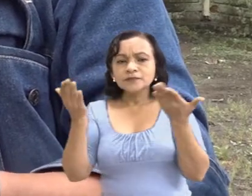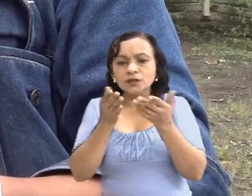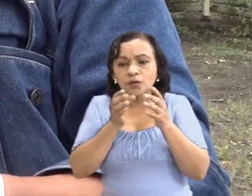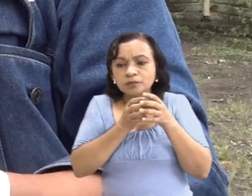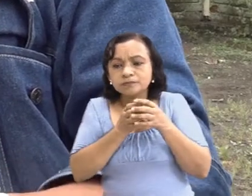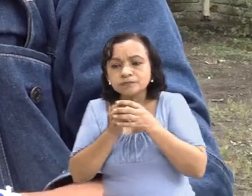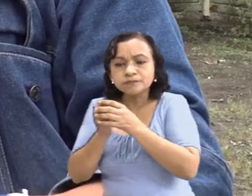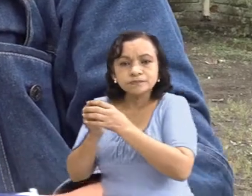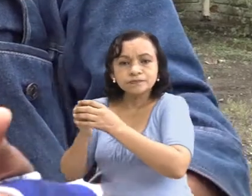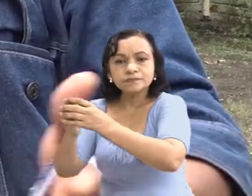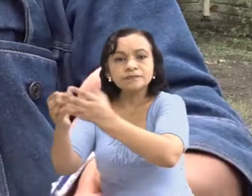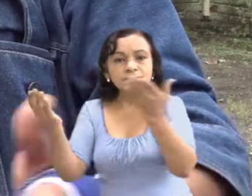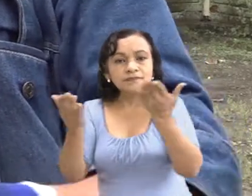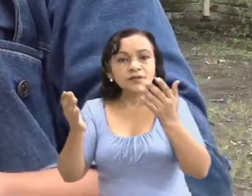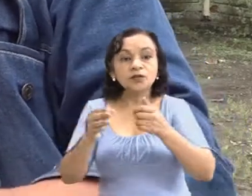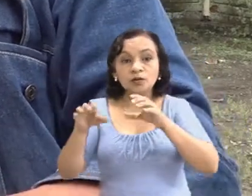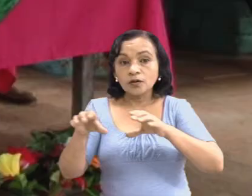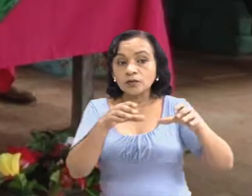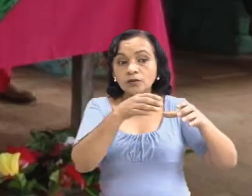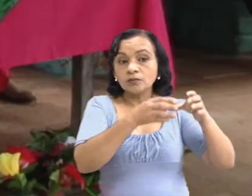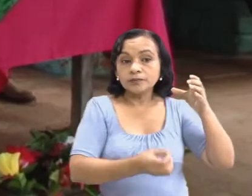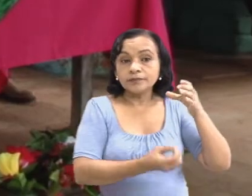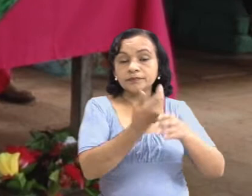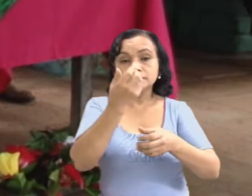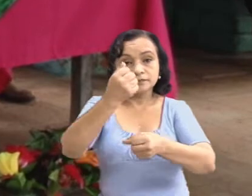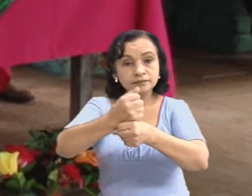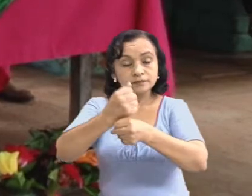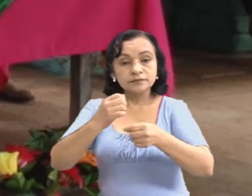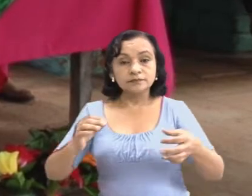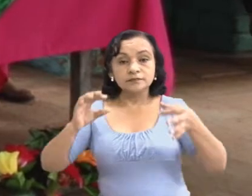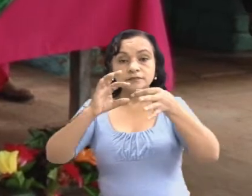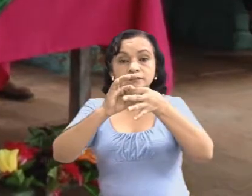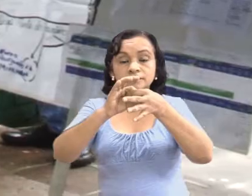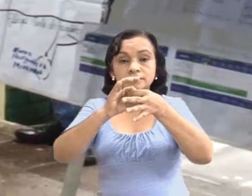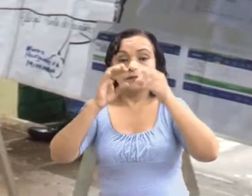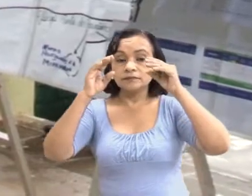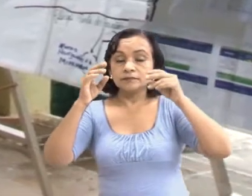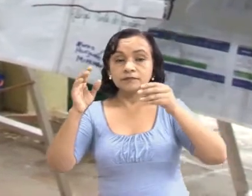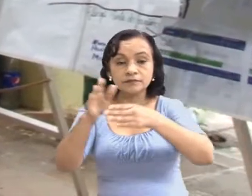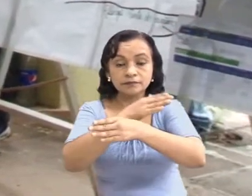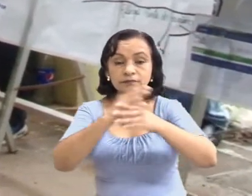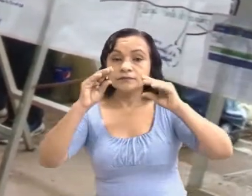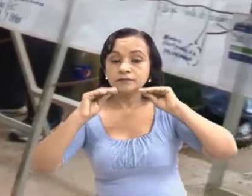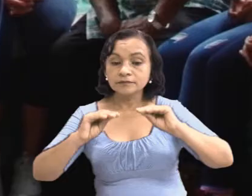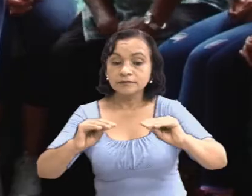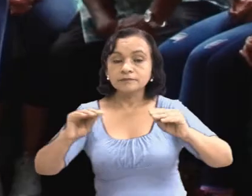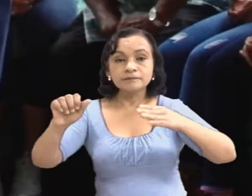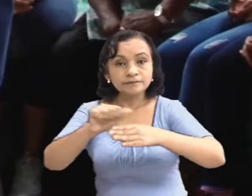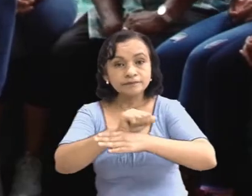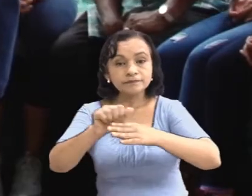salir ante un este tipo de evento. A esta tarea se suma la comunidad educativa,